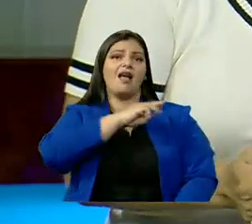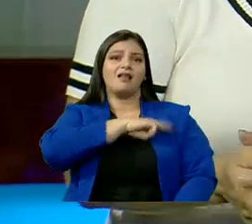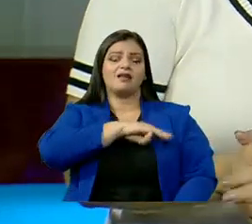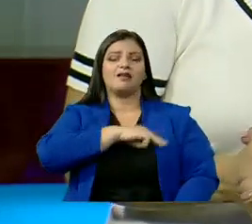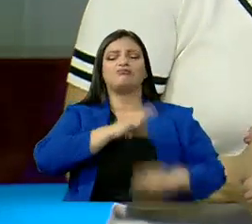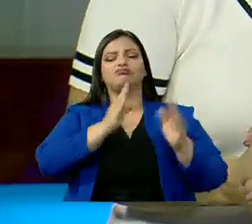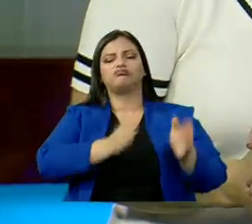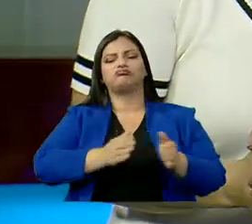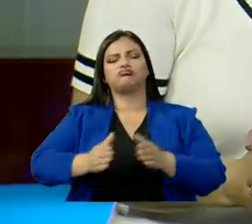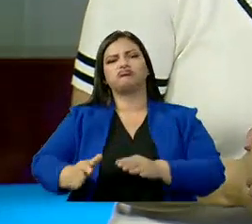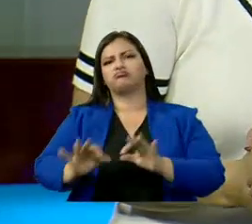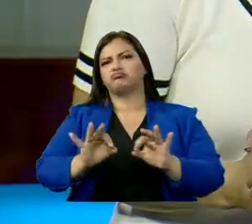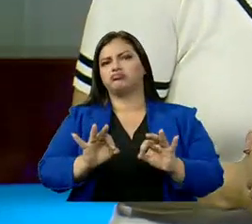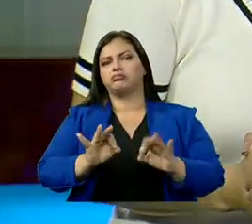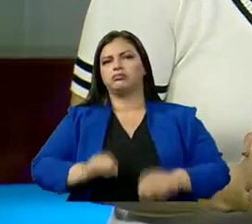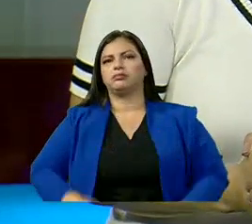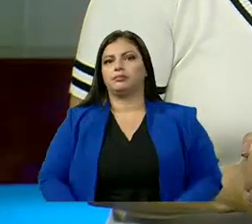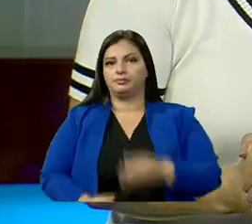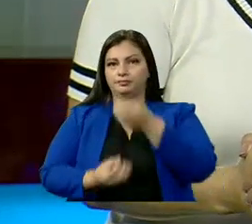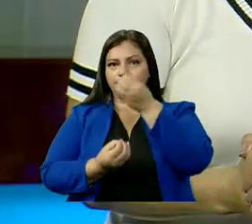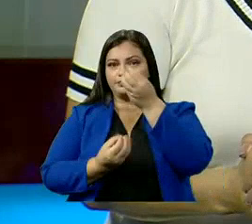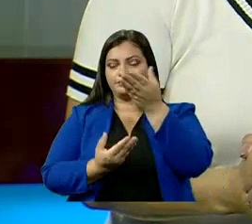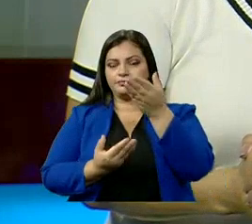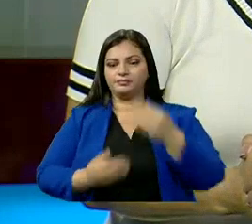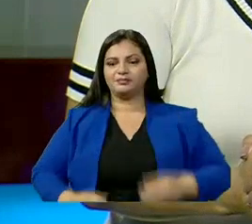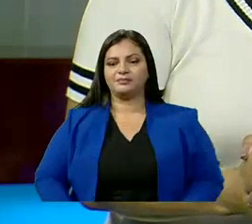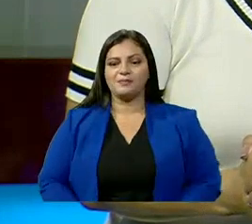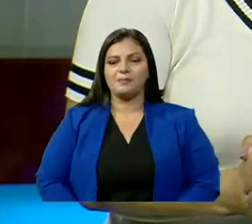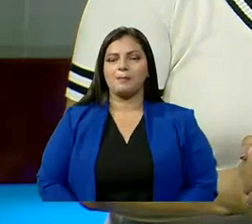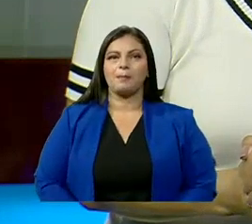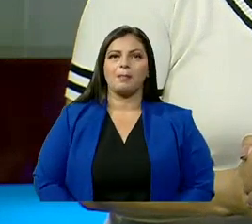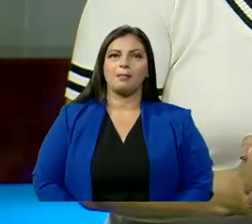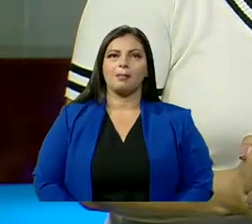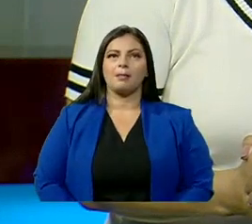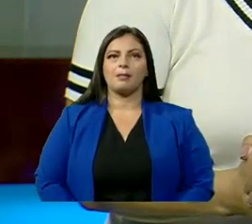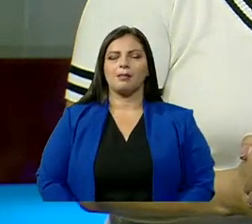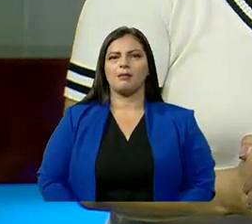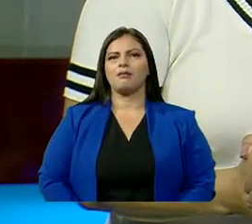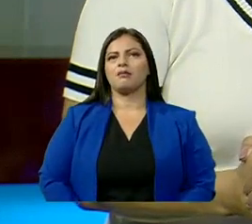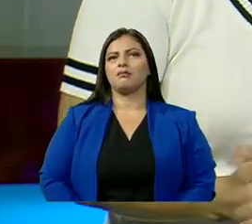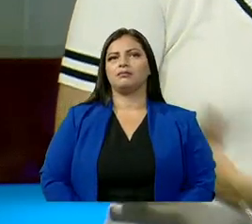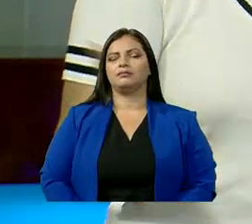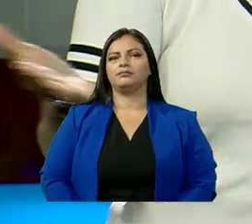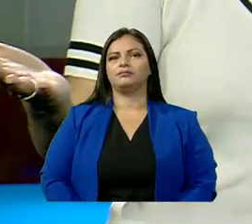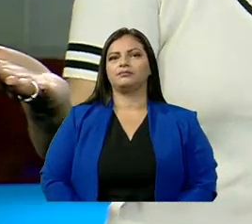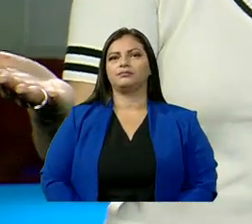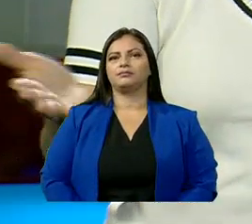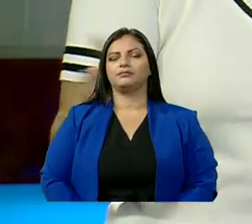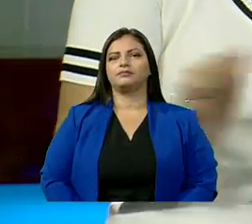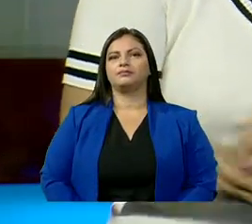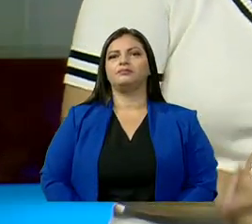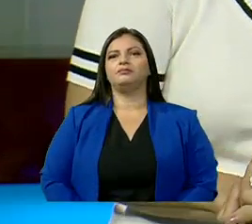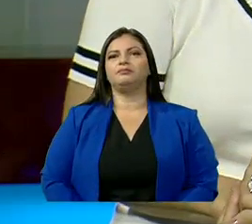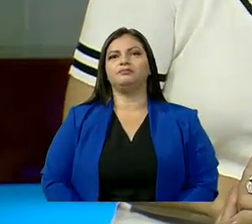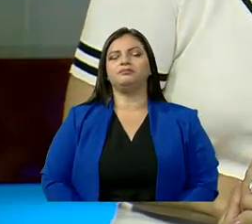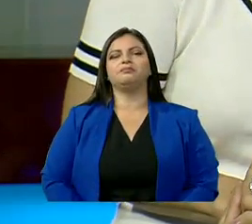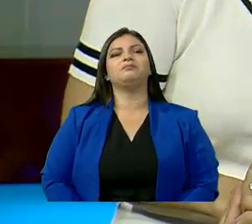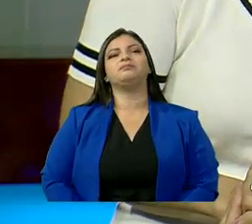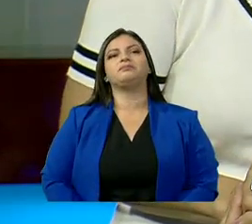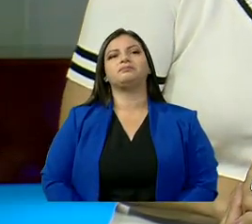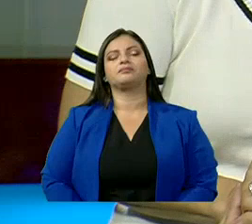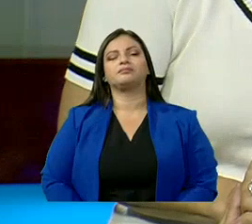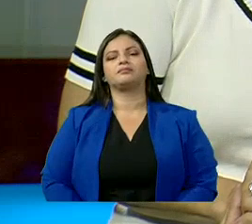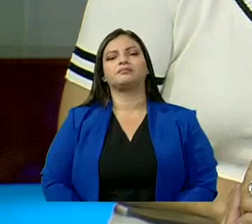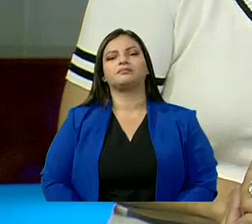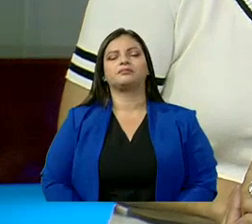municipalidad. Pero no fue el único sitio donde se vivió el carnaval de una manera distinta. Varios fueron los desfiles que se desarrollaron